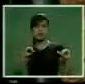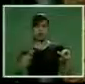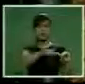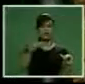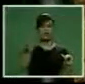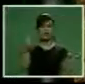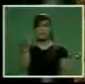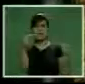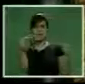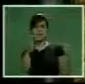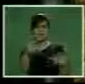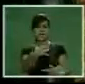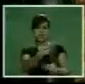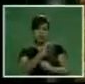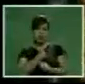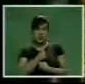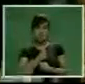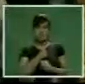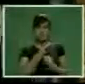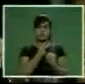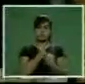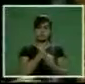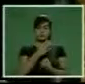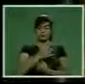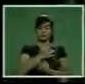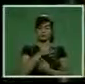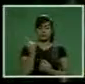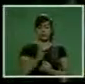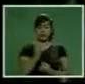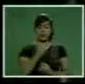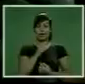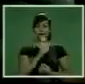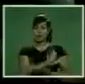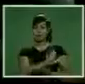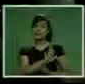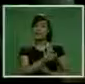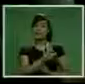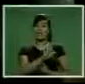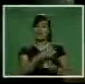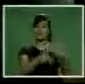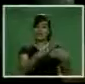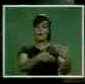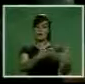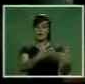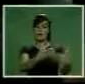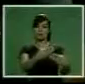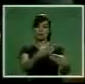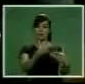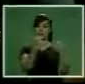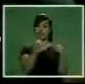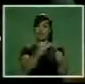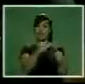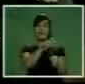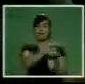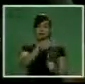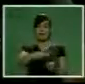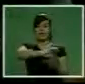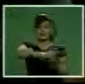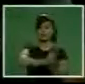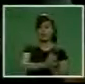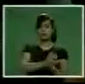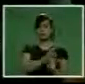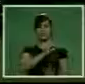humanos, el individualismo extremo que los ha llevado a este neoliberalismo salvaje, donde los tipos han destruido